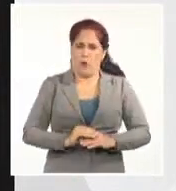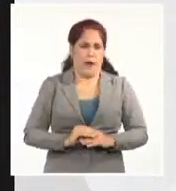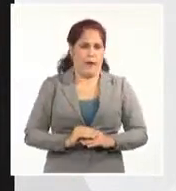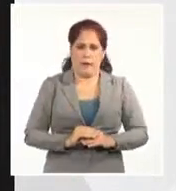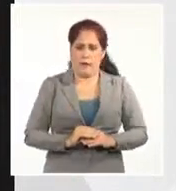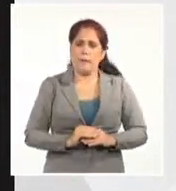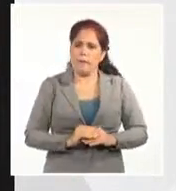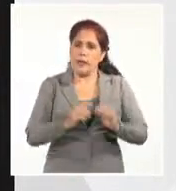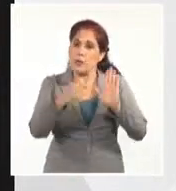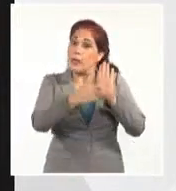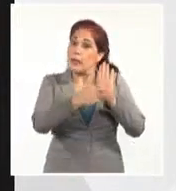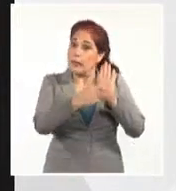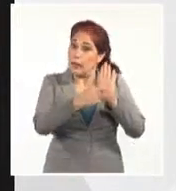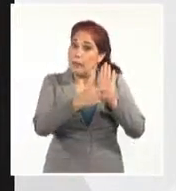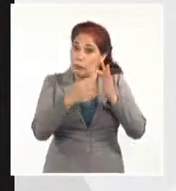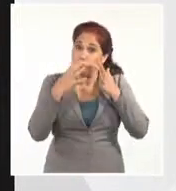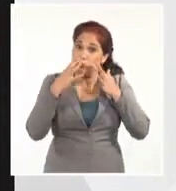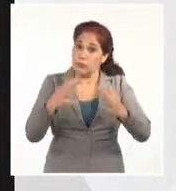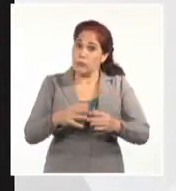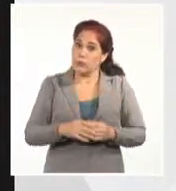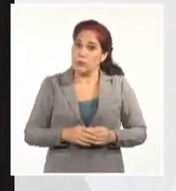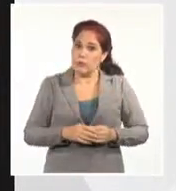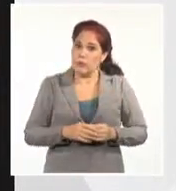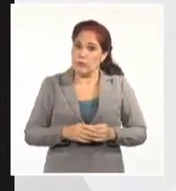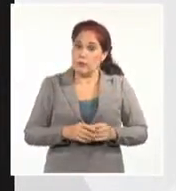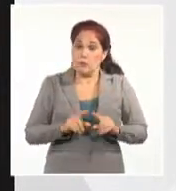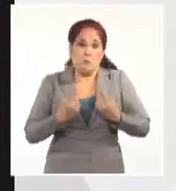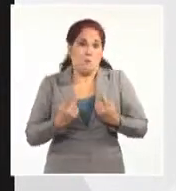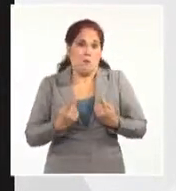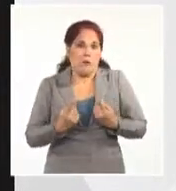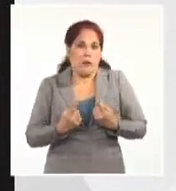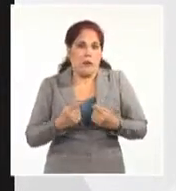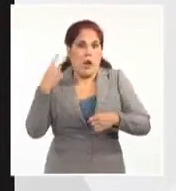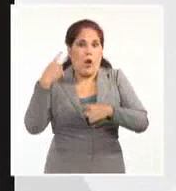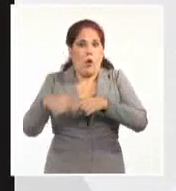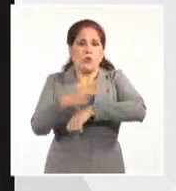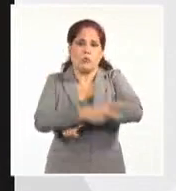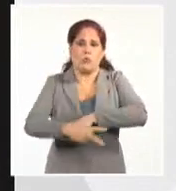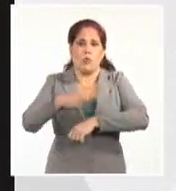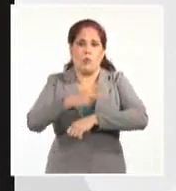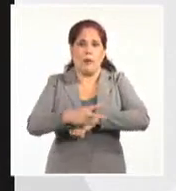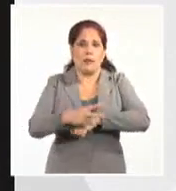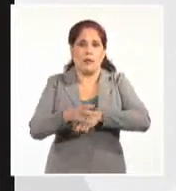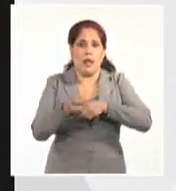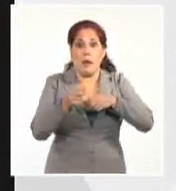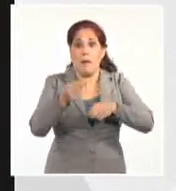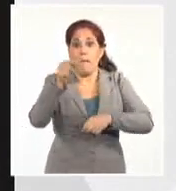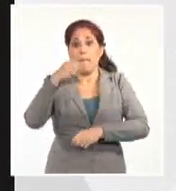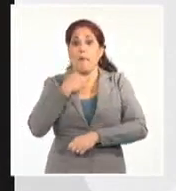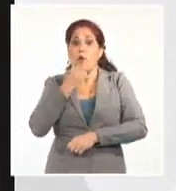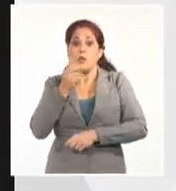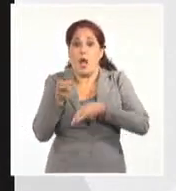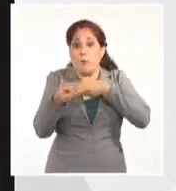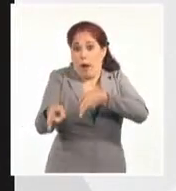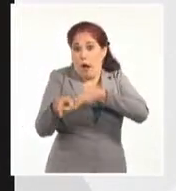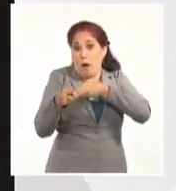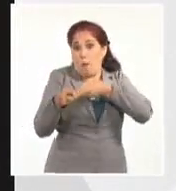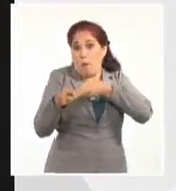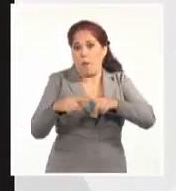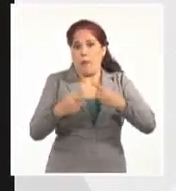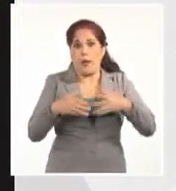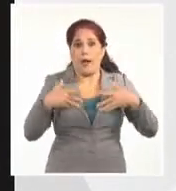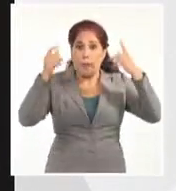elemento muy diferenciador de otras fuerzas, pero bueno, creo que también hay que escuchar porque los